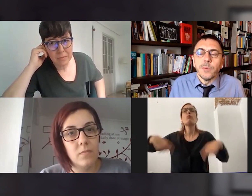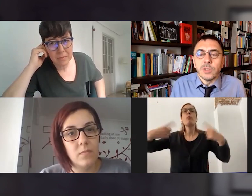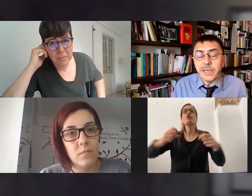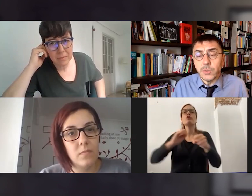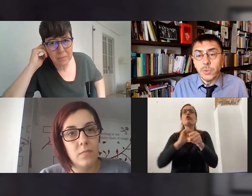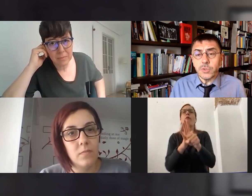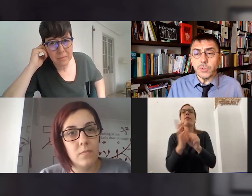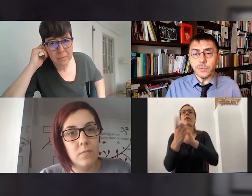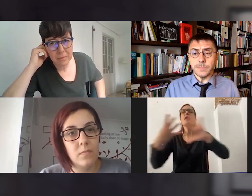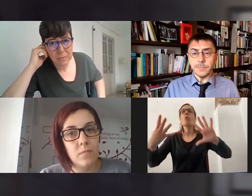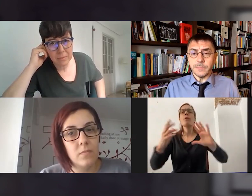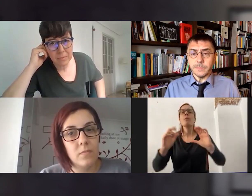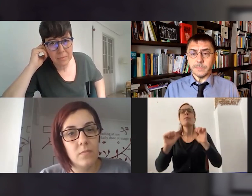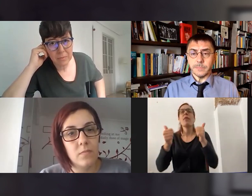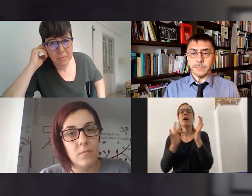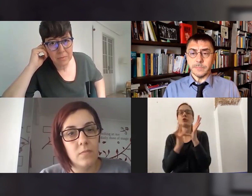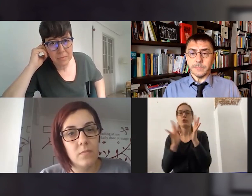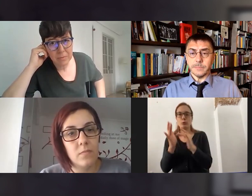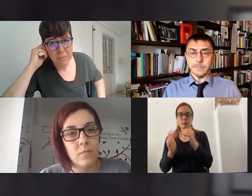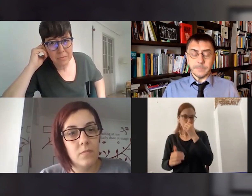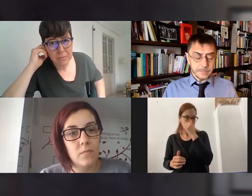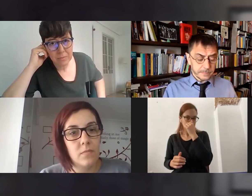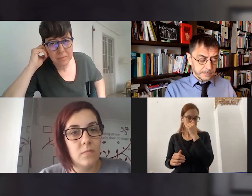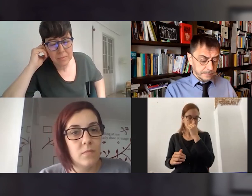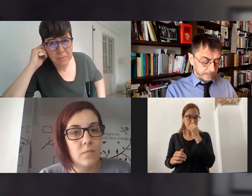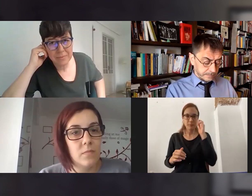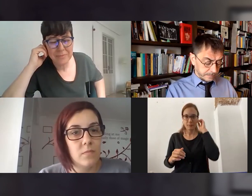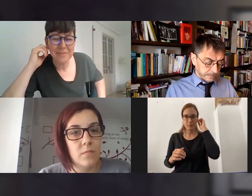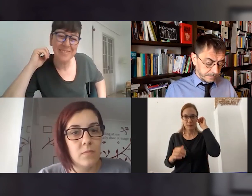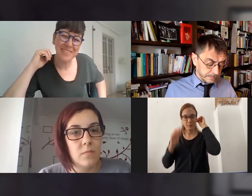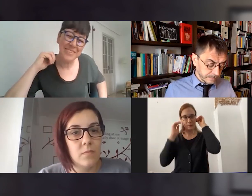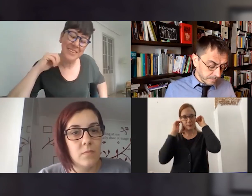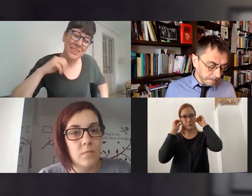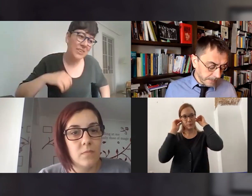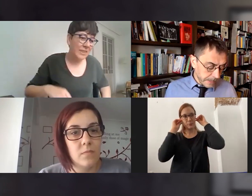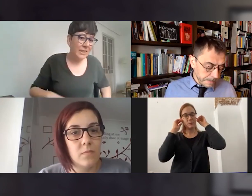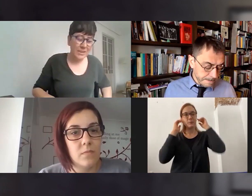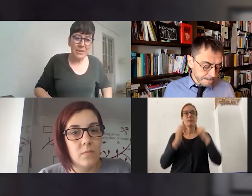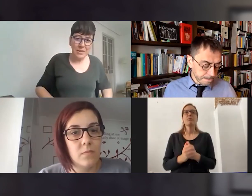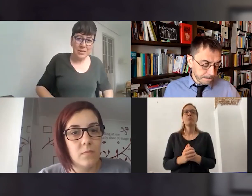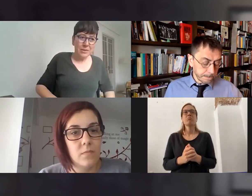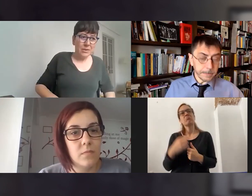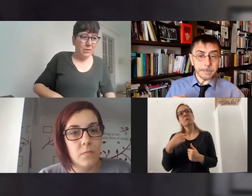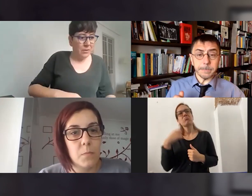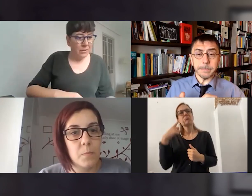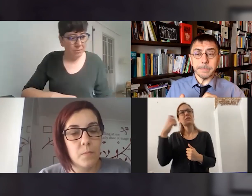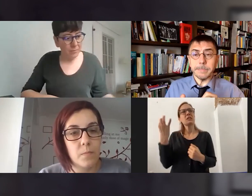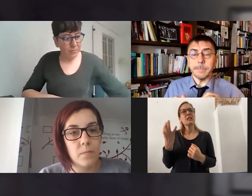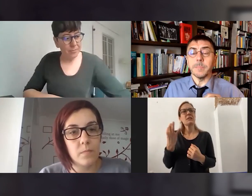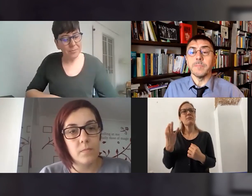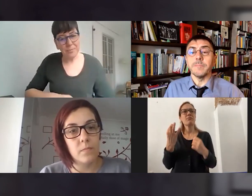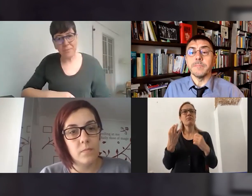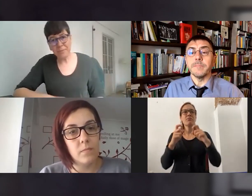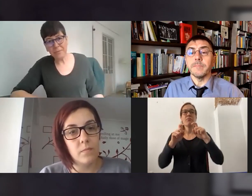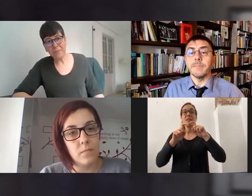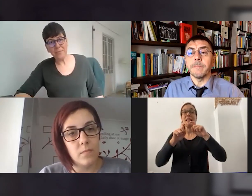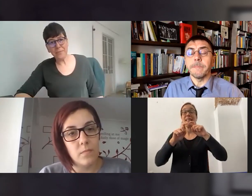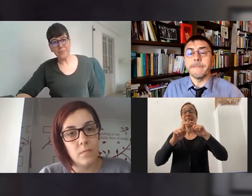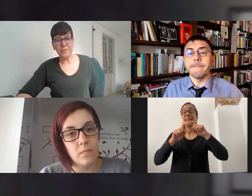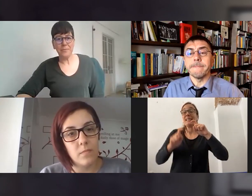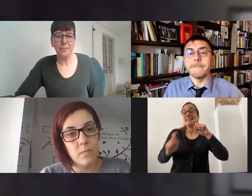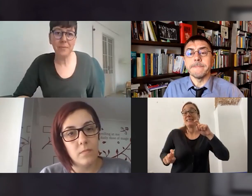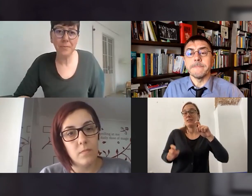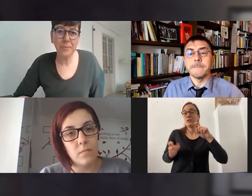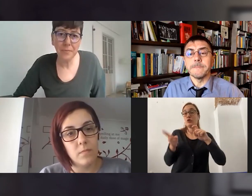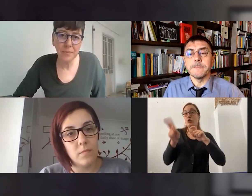Empezamos por ti, Jesús. Pues yo creo que tras la crisis del 2008,